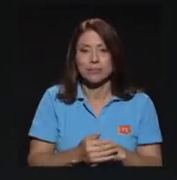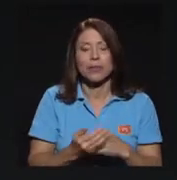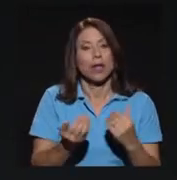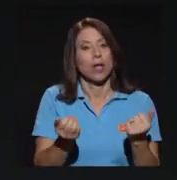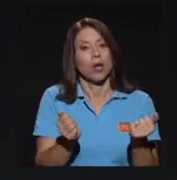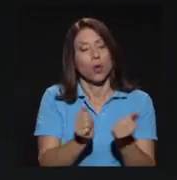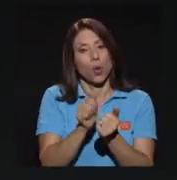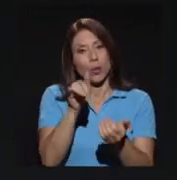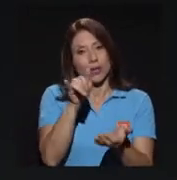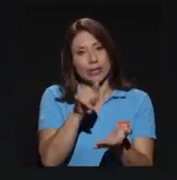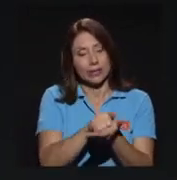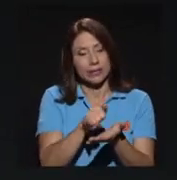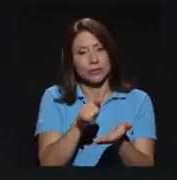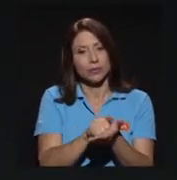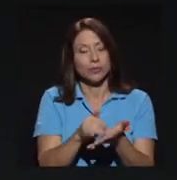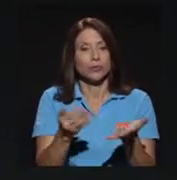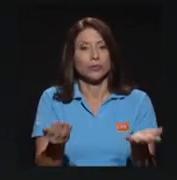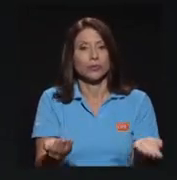estaremos